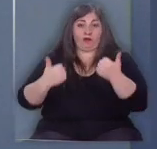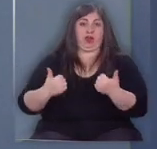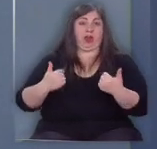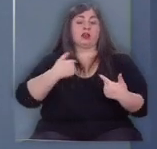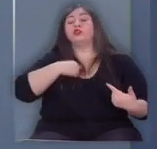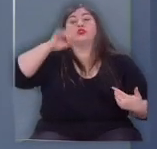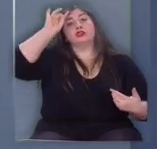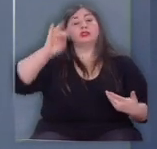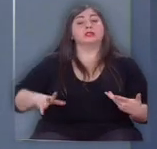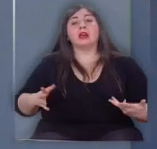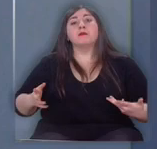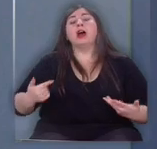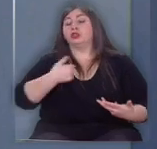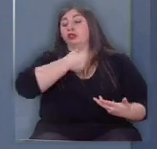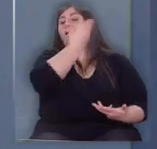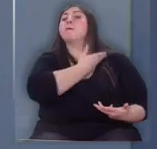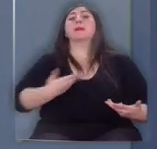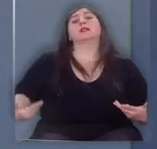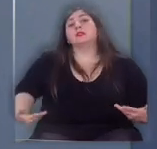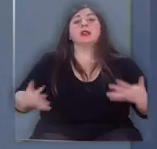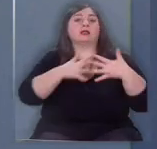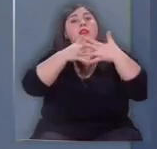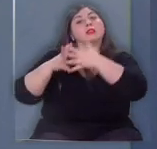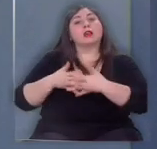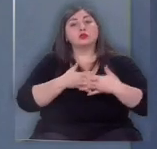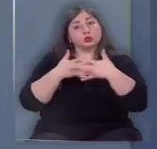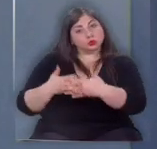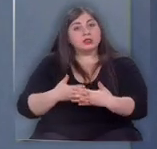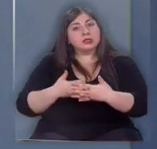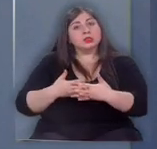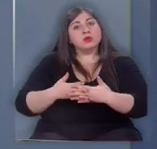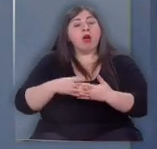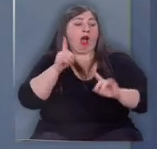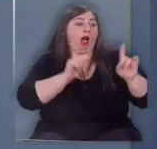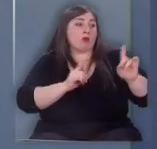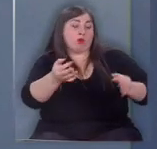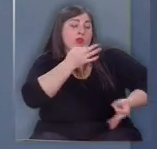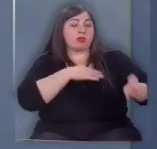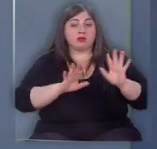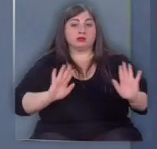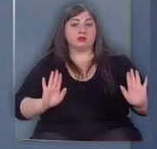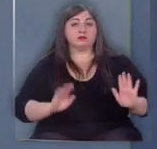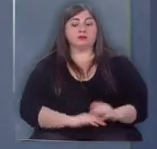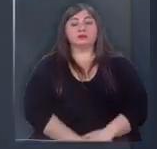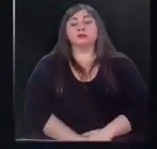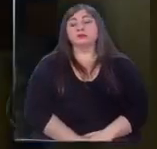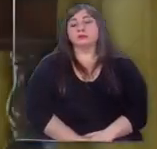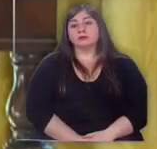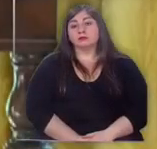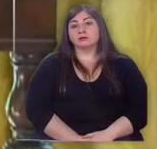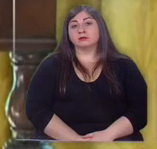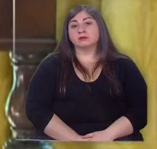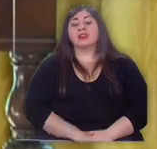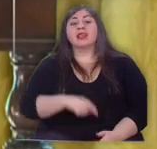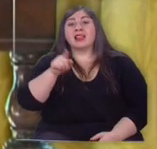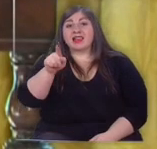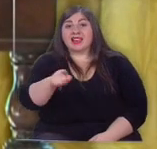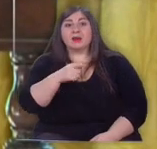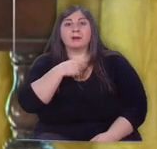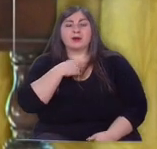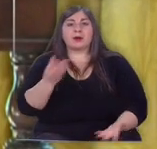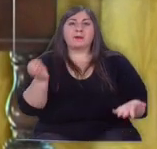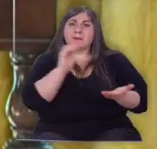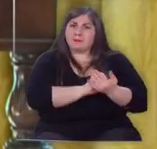que yo sepa, soy el presidente de Estados Unidos, a pesar de las cosas que dicen. Sin embargo, es cada vez